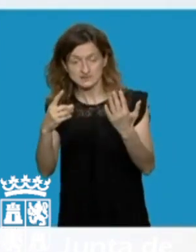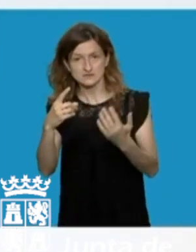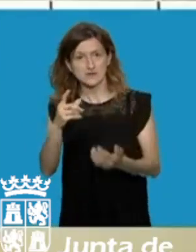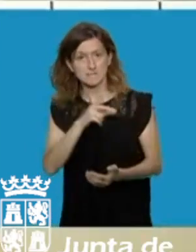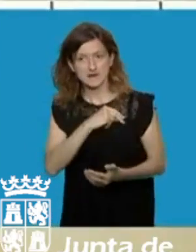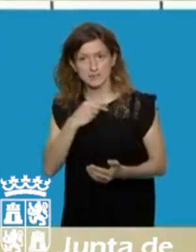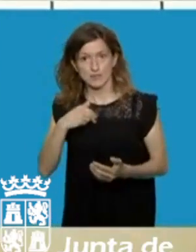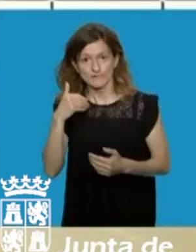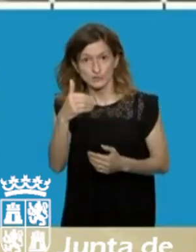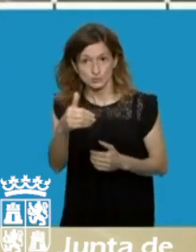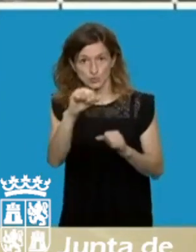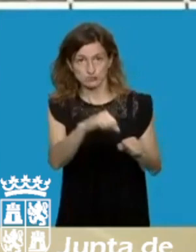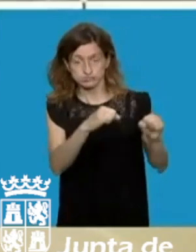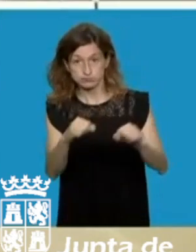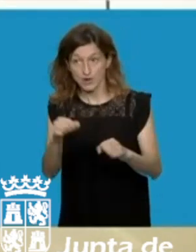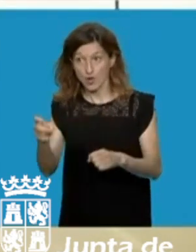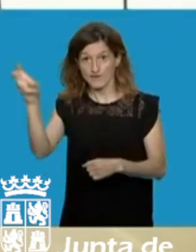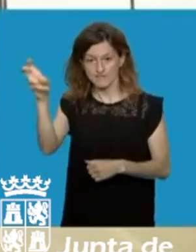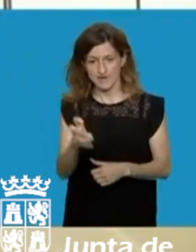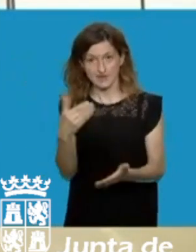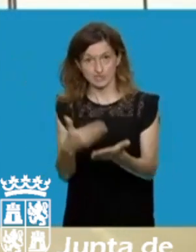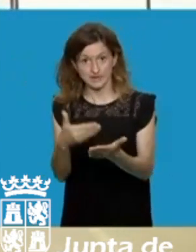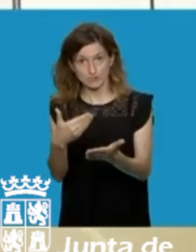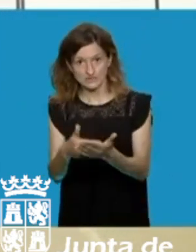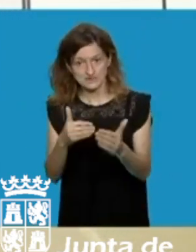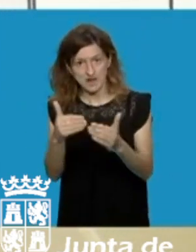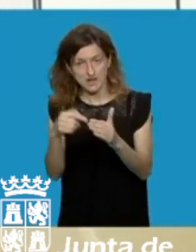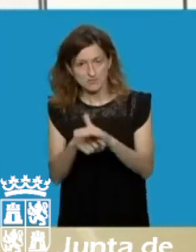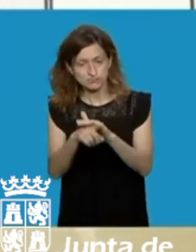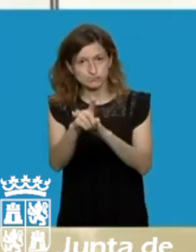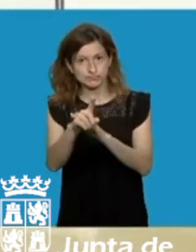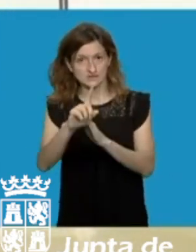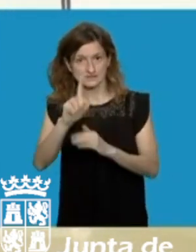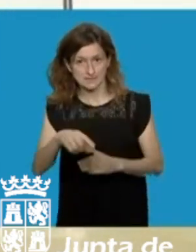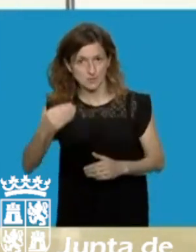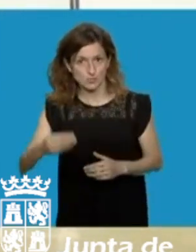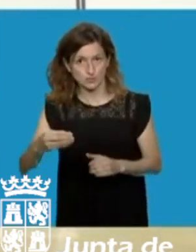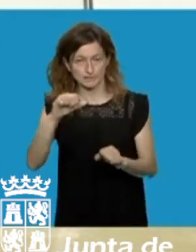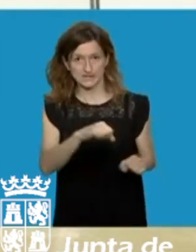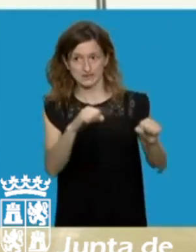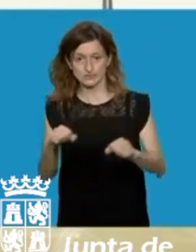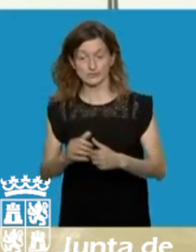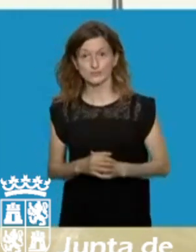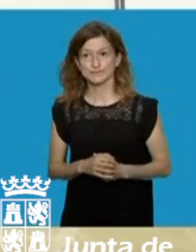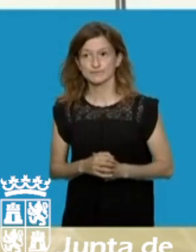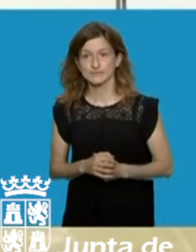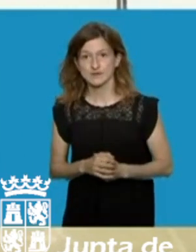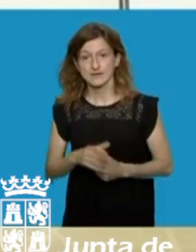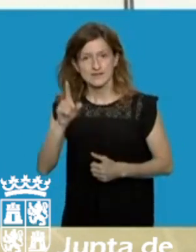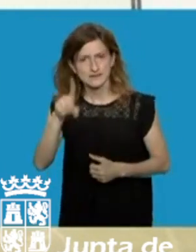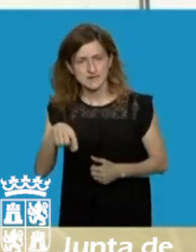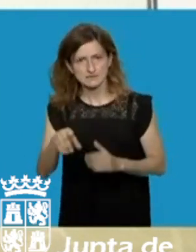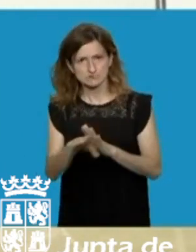promesa de Castilla y León y su presencia hoy aquí demuestra su evolución y también su proyección en esta materia. Tensión,